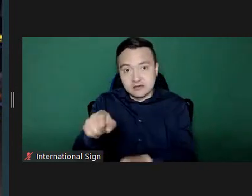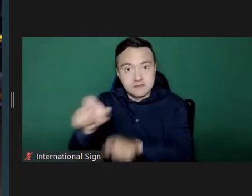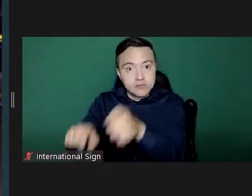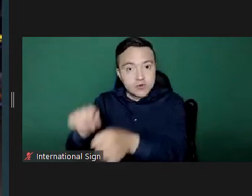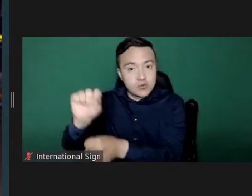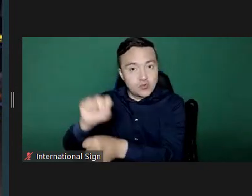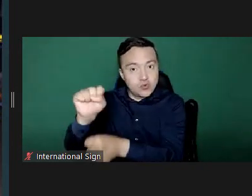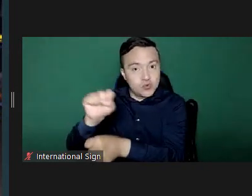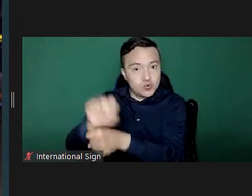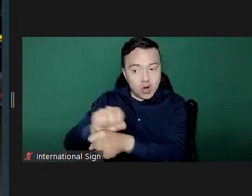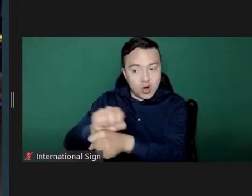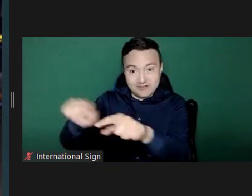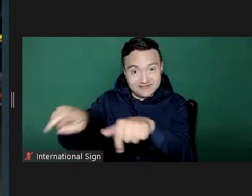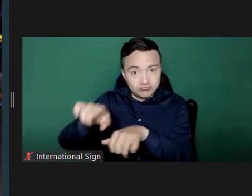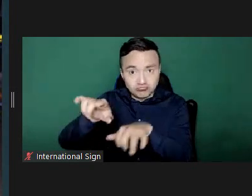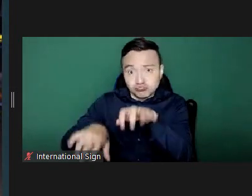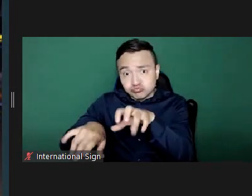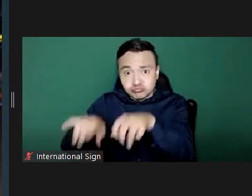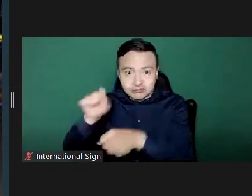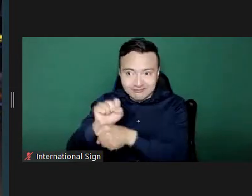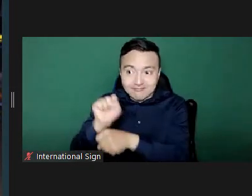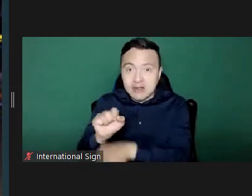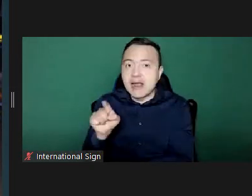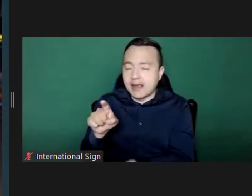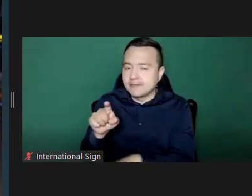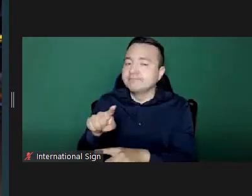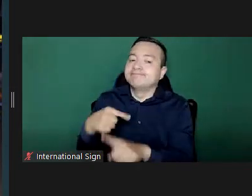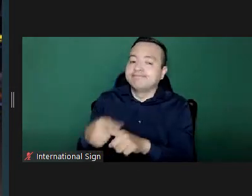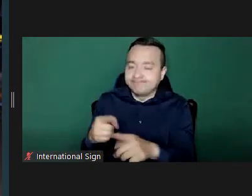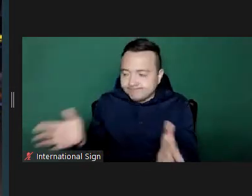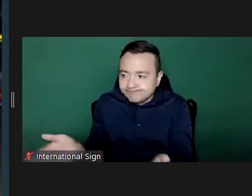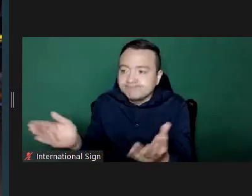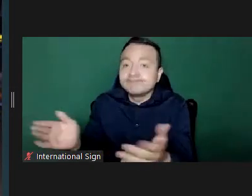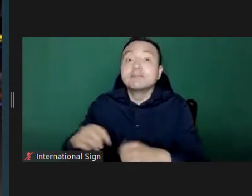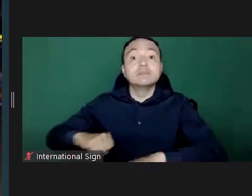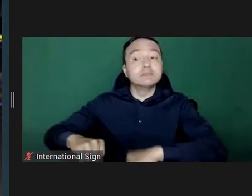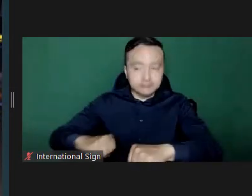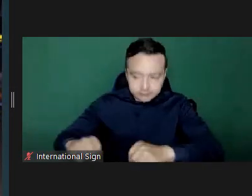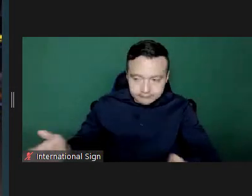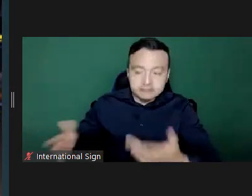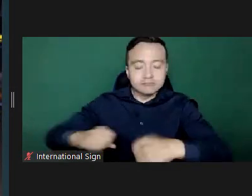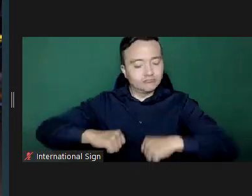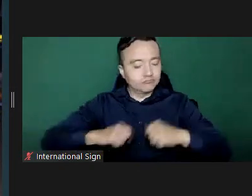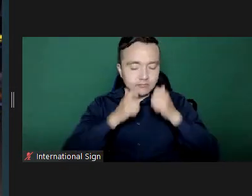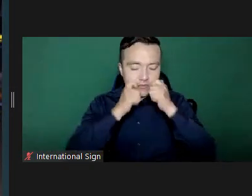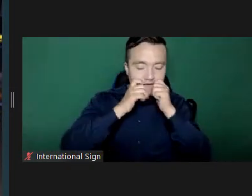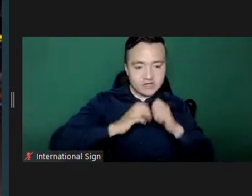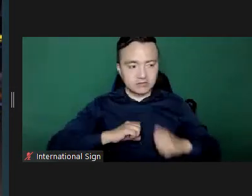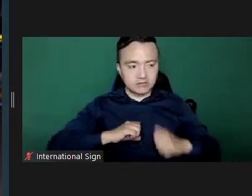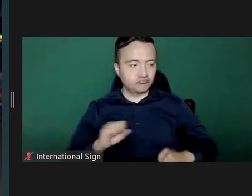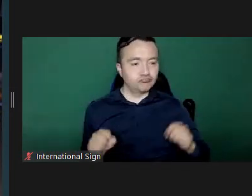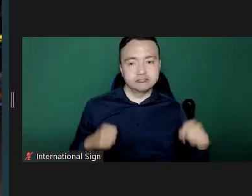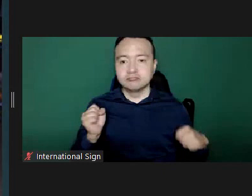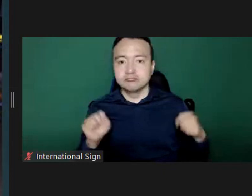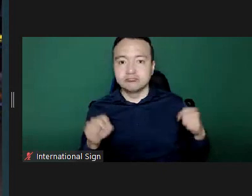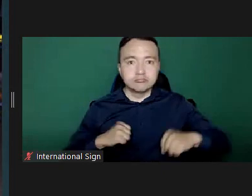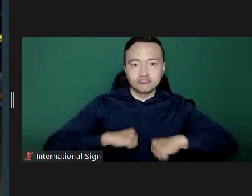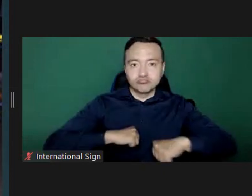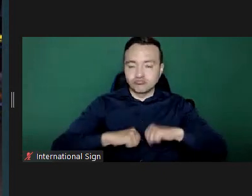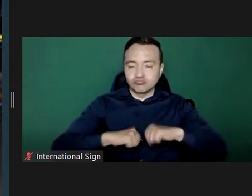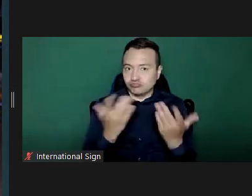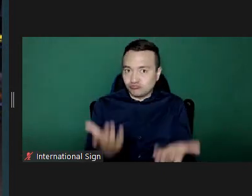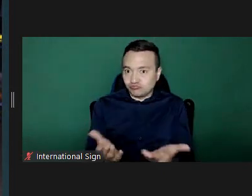para fomentar la actividad física en el sitio de trabajo, para promover en el trabajo, en